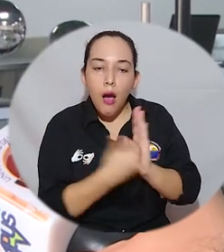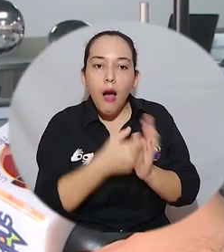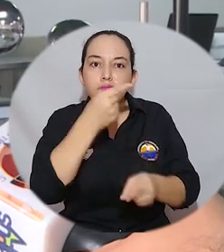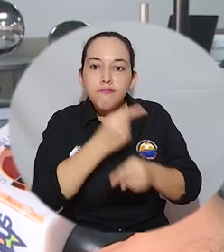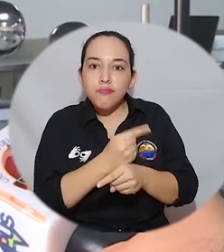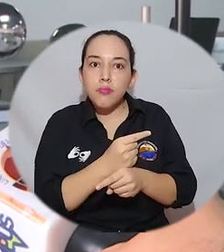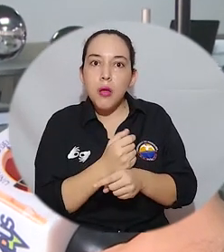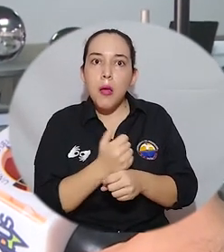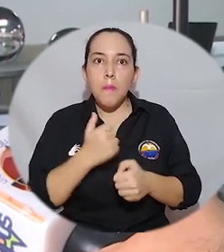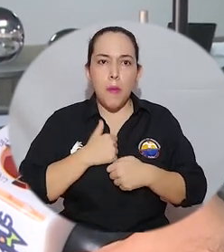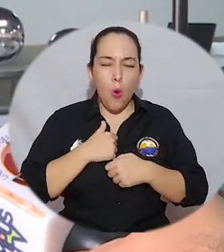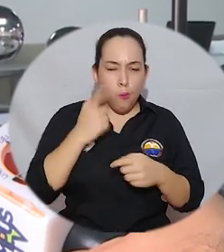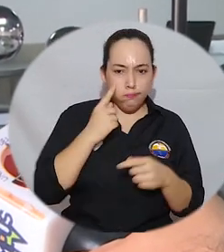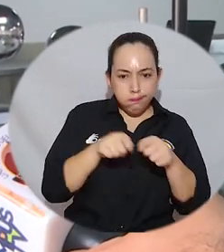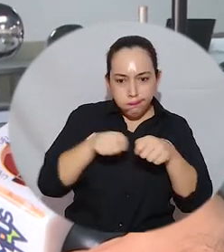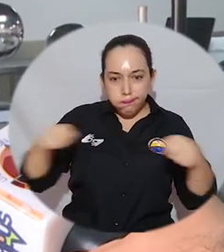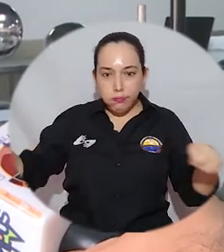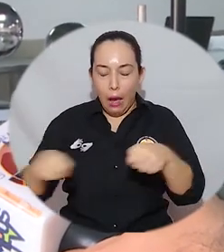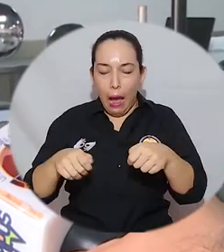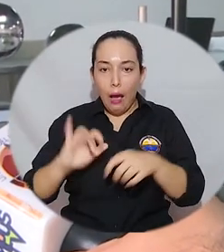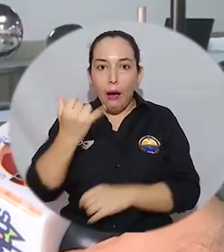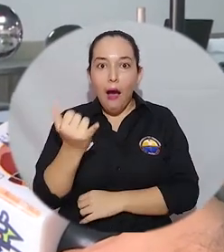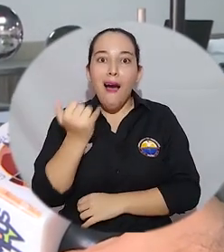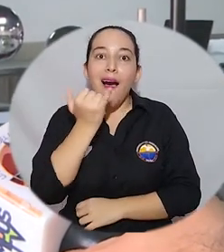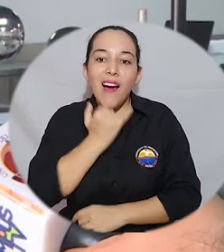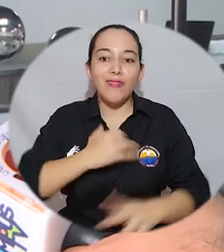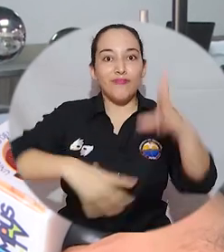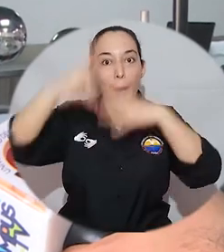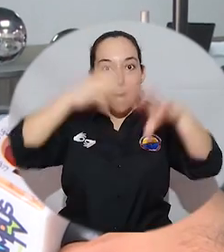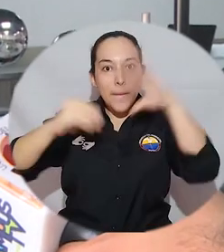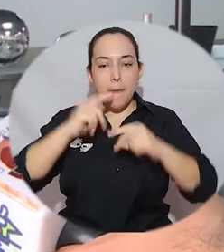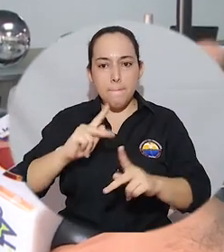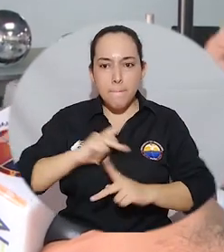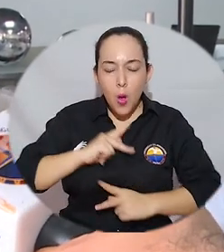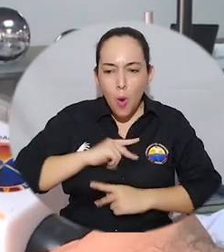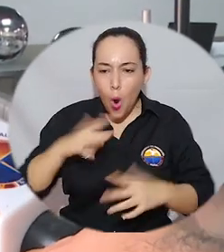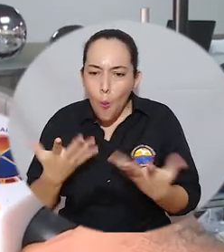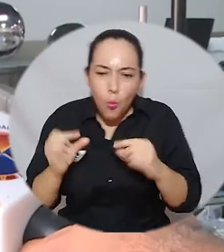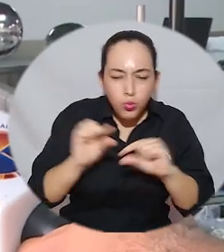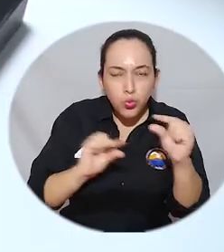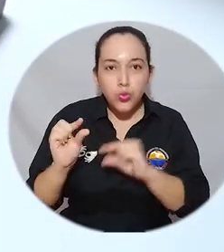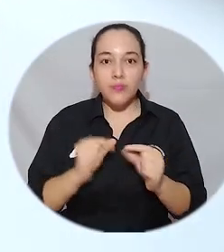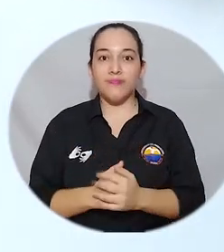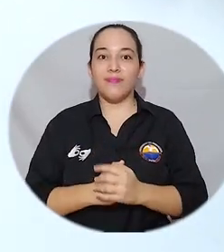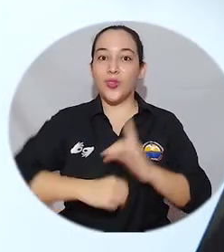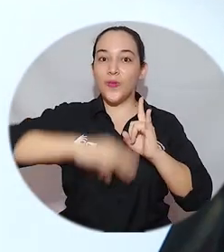hace en sus clases lo puede verificar, tomar sus propias medidas, cometer sus